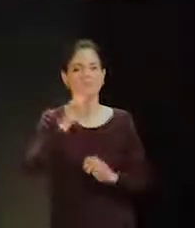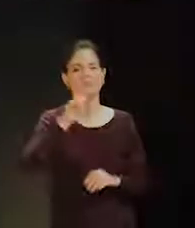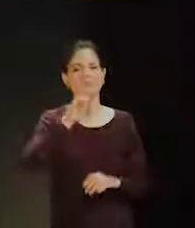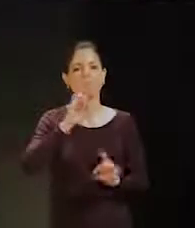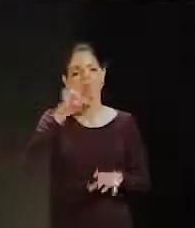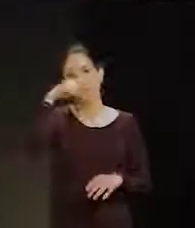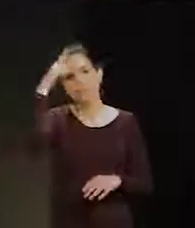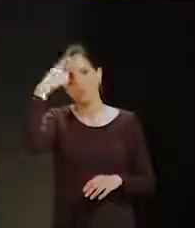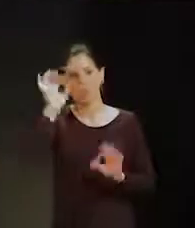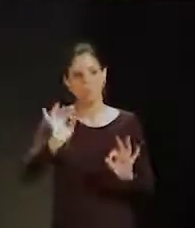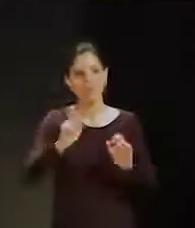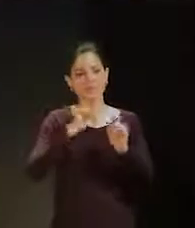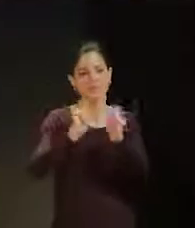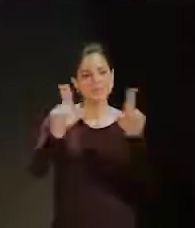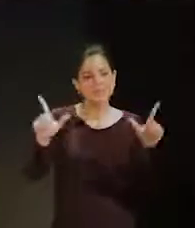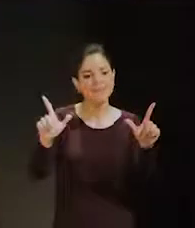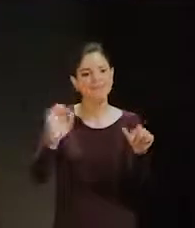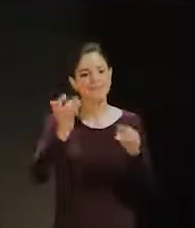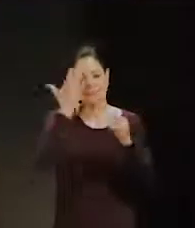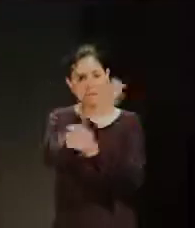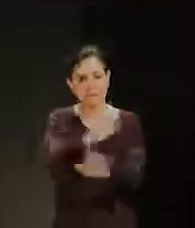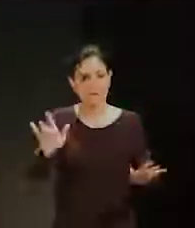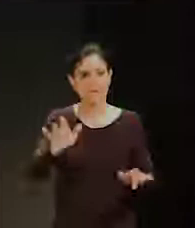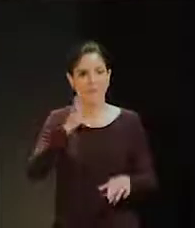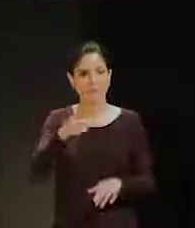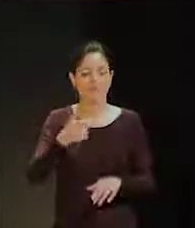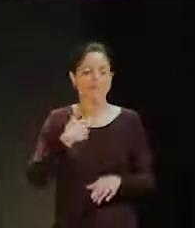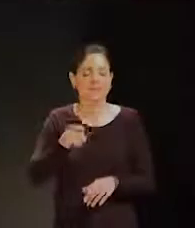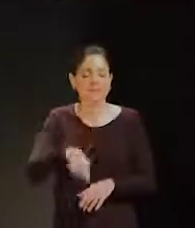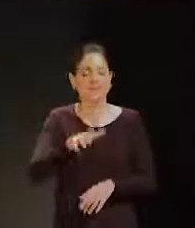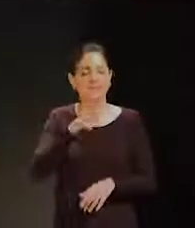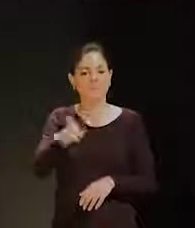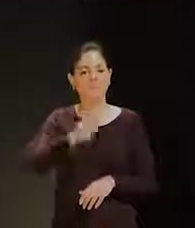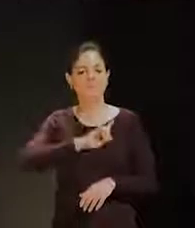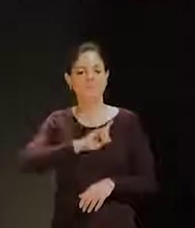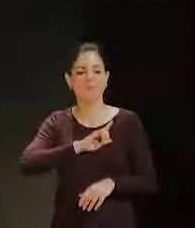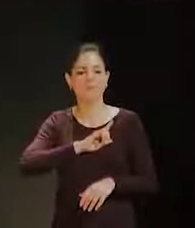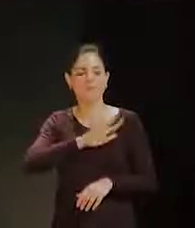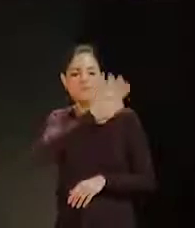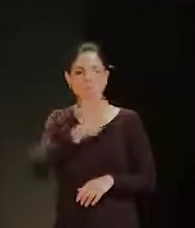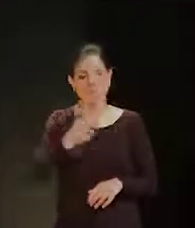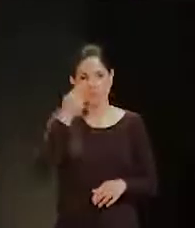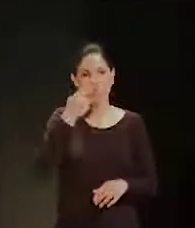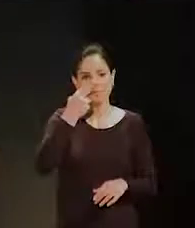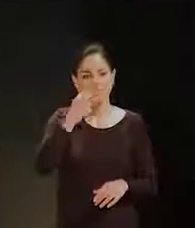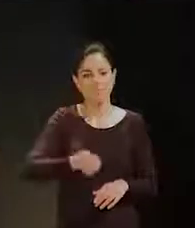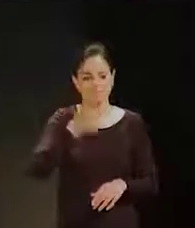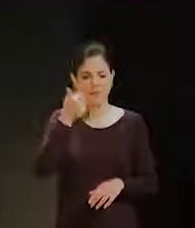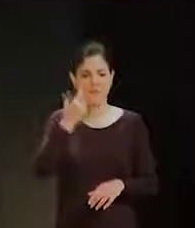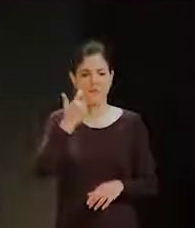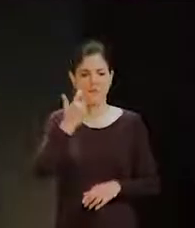cultura degli attori disabili, in una qualche maniera per me è più interessante